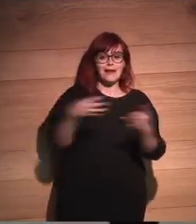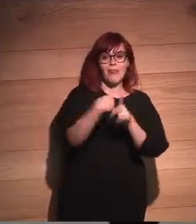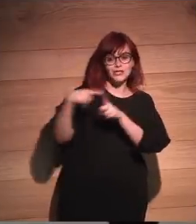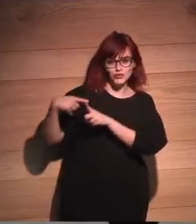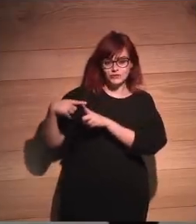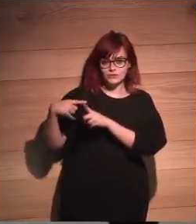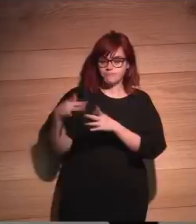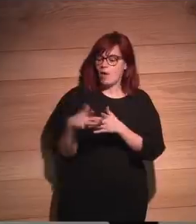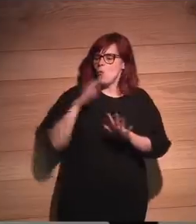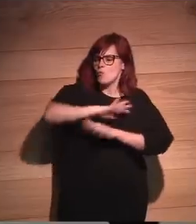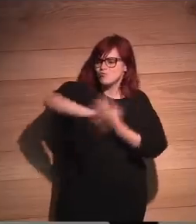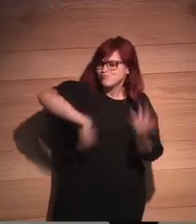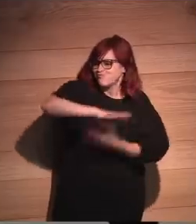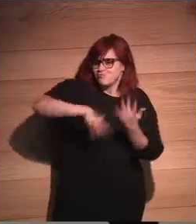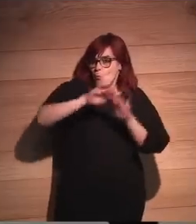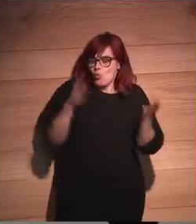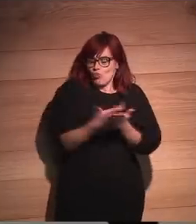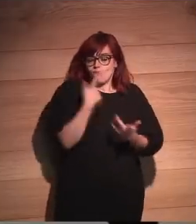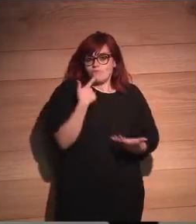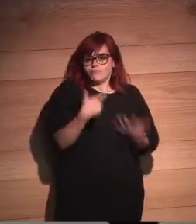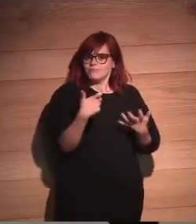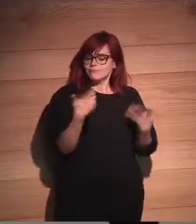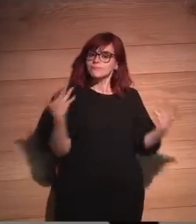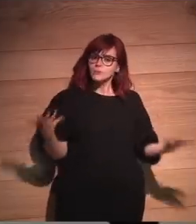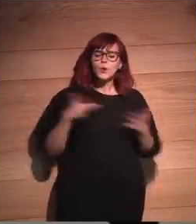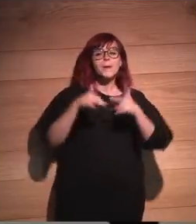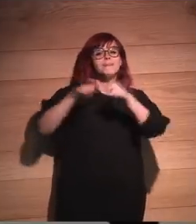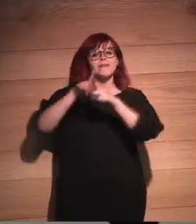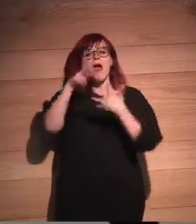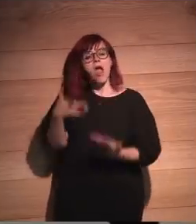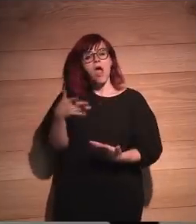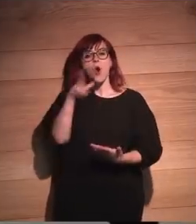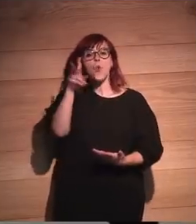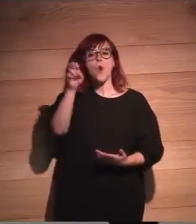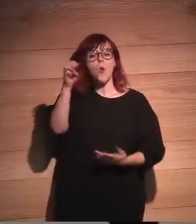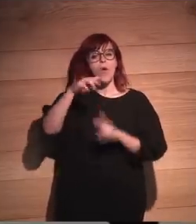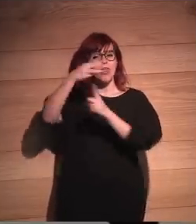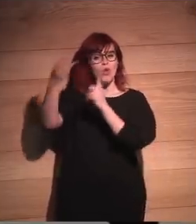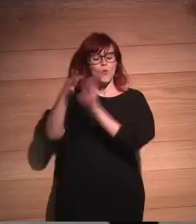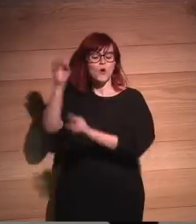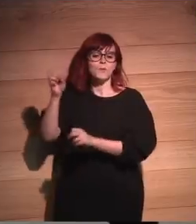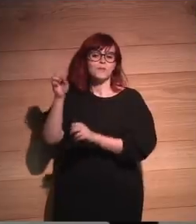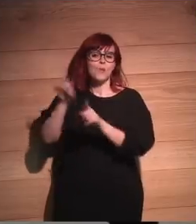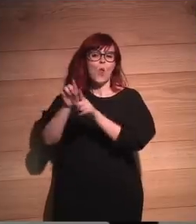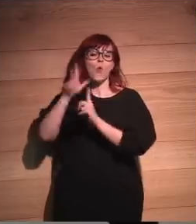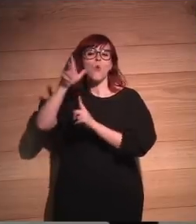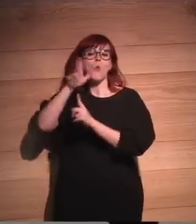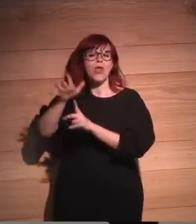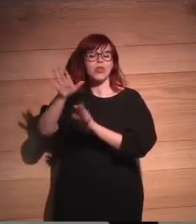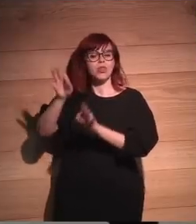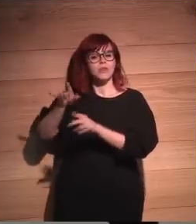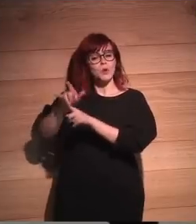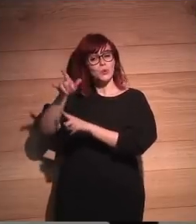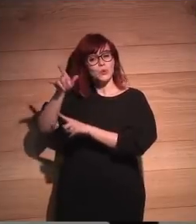de las cosas, que va a revolucionar este mundo. Y empresas como Huawei se posicionan tecnológicamente a